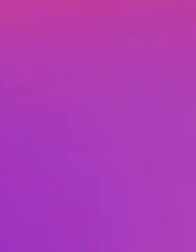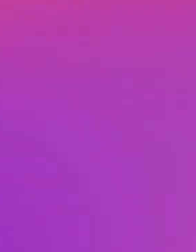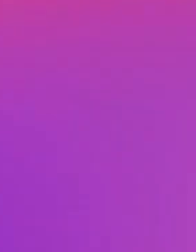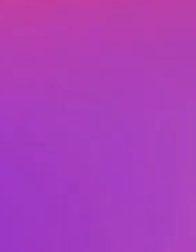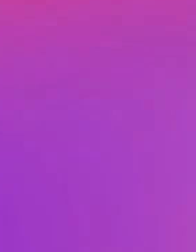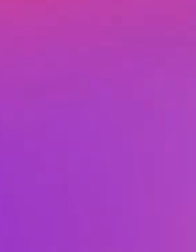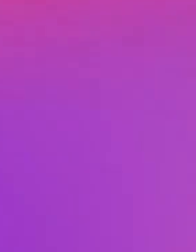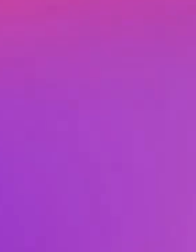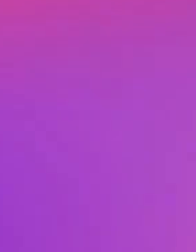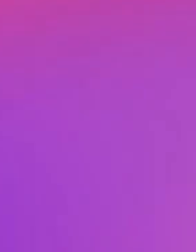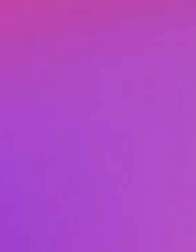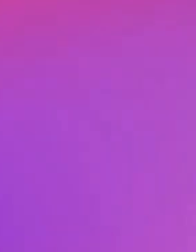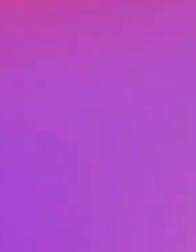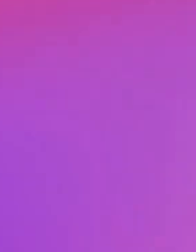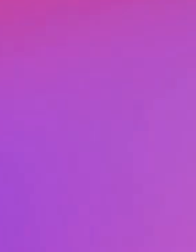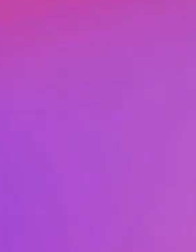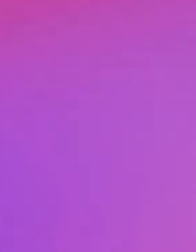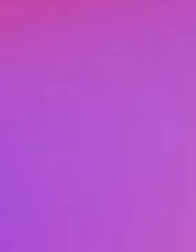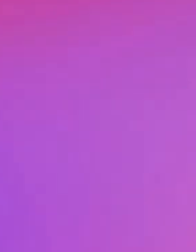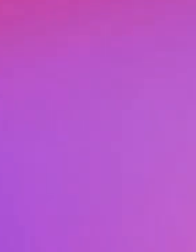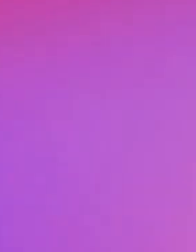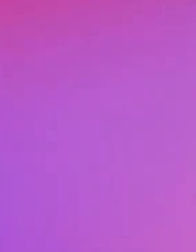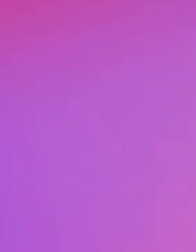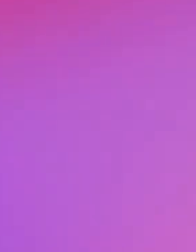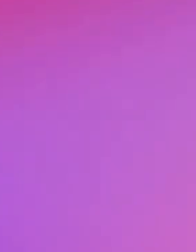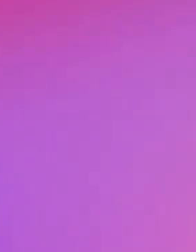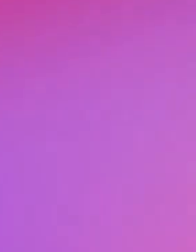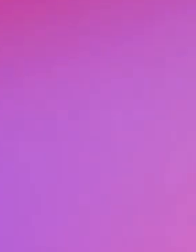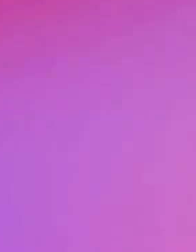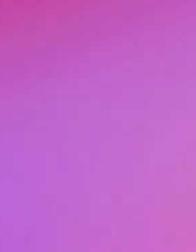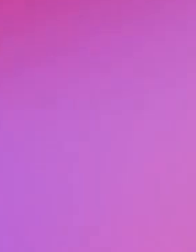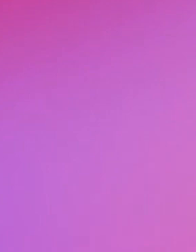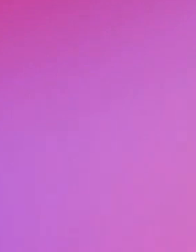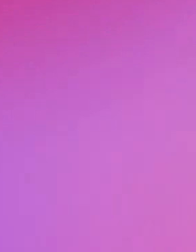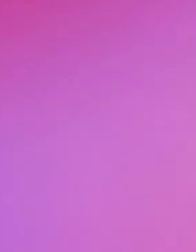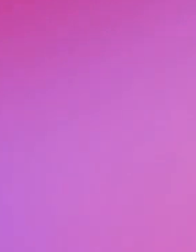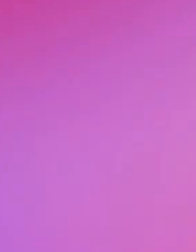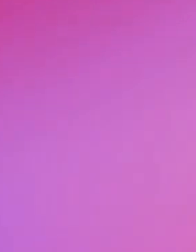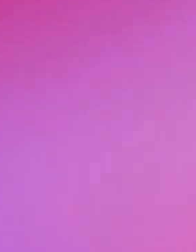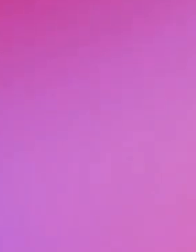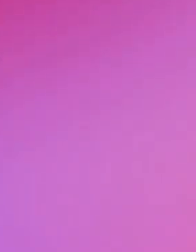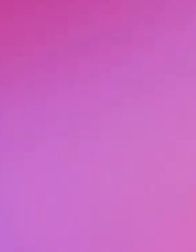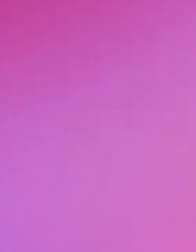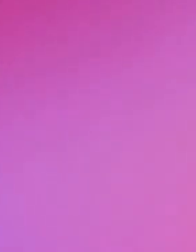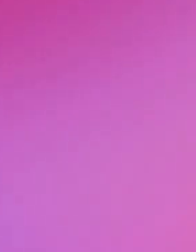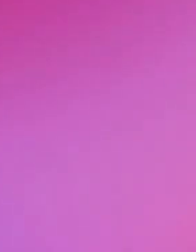conalitec.cep.gov.mx. Y recuerda que también cuentas con el sitio